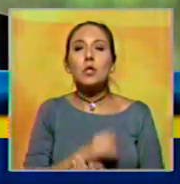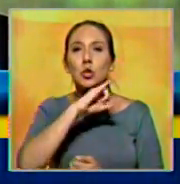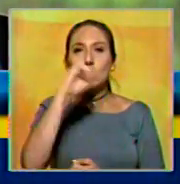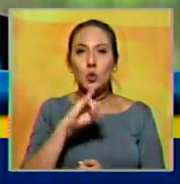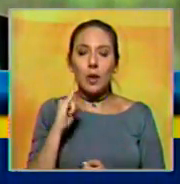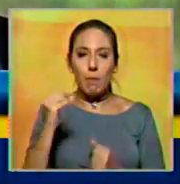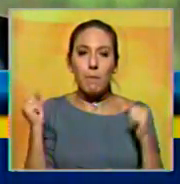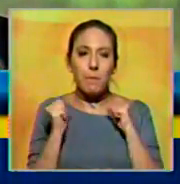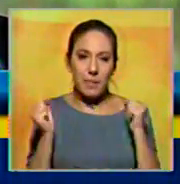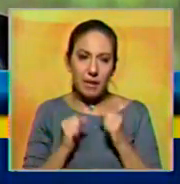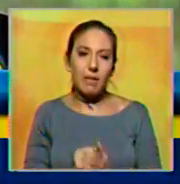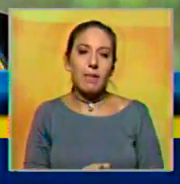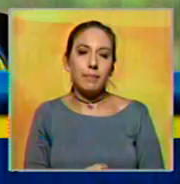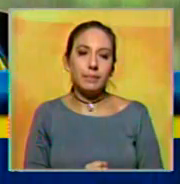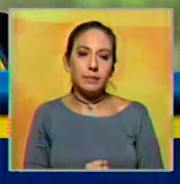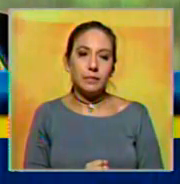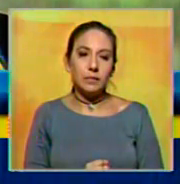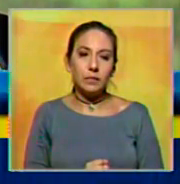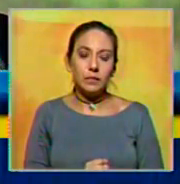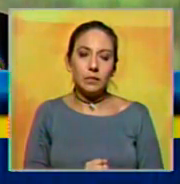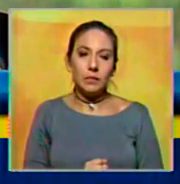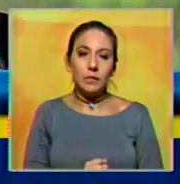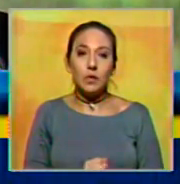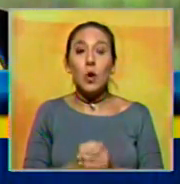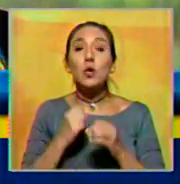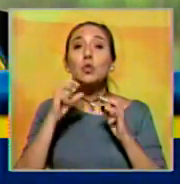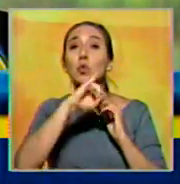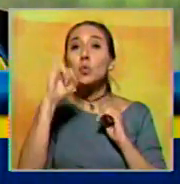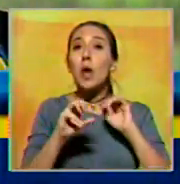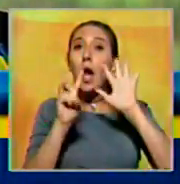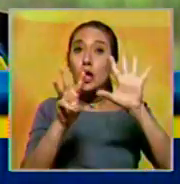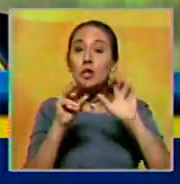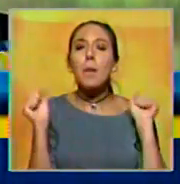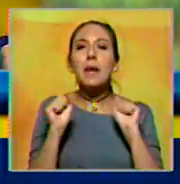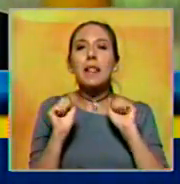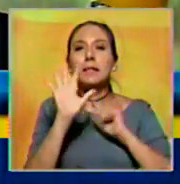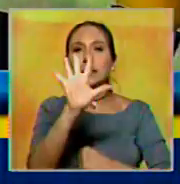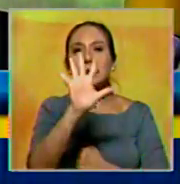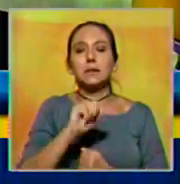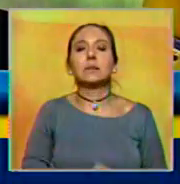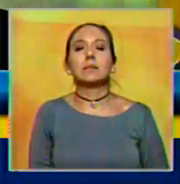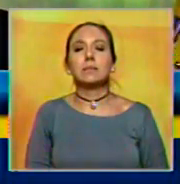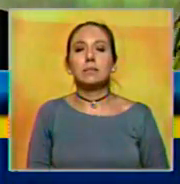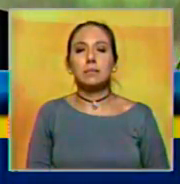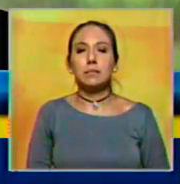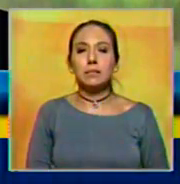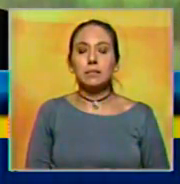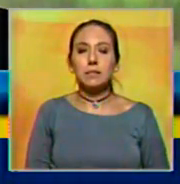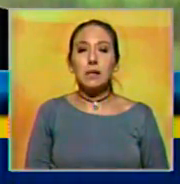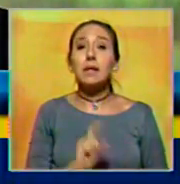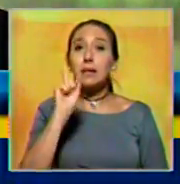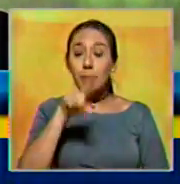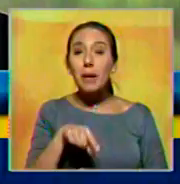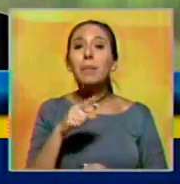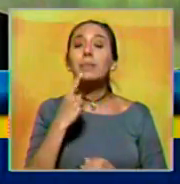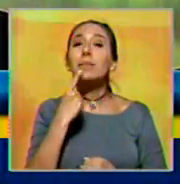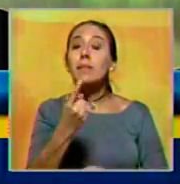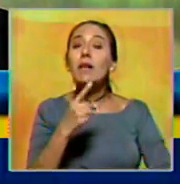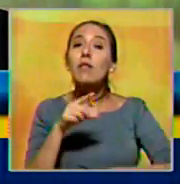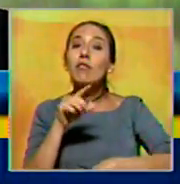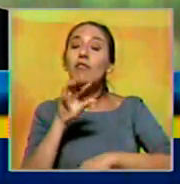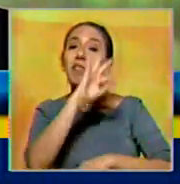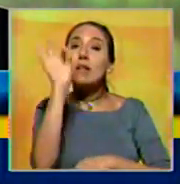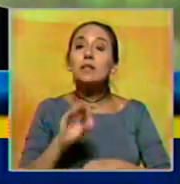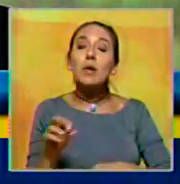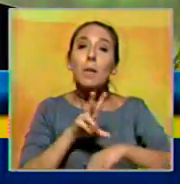y fatalidades, por supuesto, son Zulia 8, Mérida 5. Ahora, también destacada la Federación Médica Venezolana, que le hacía un llamado al